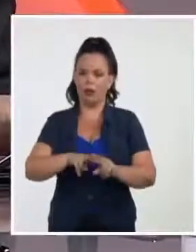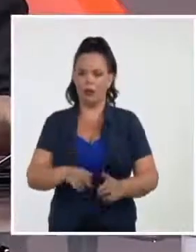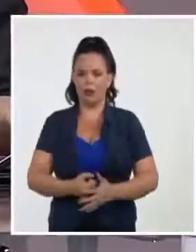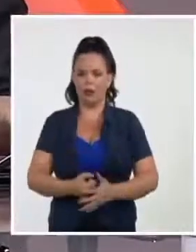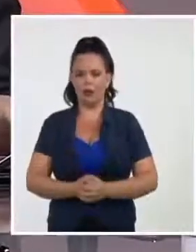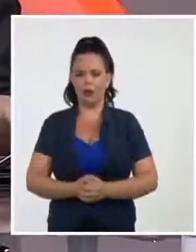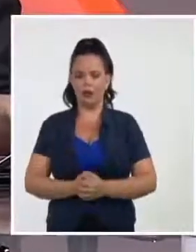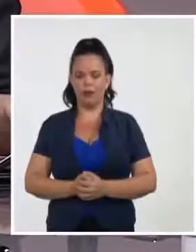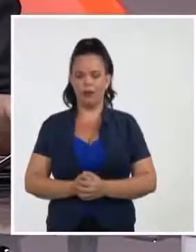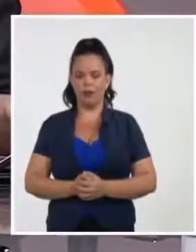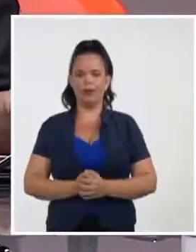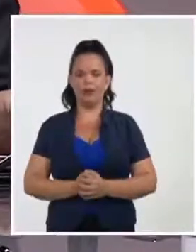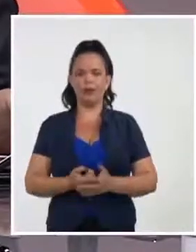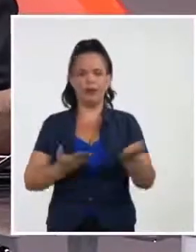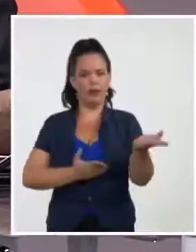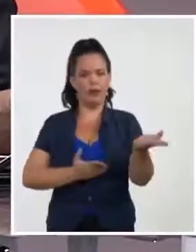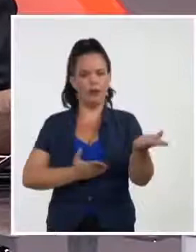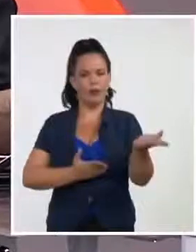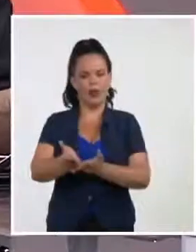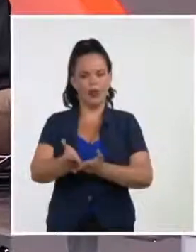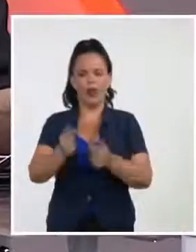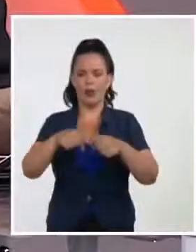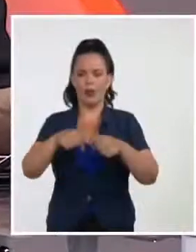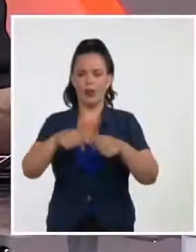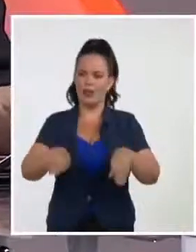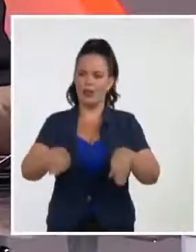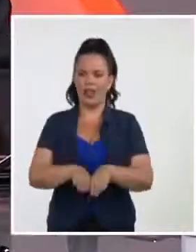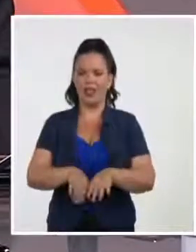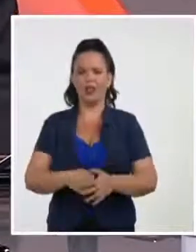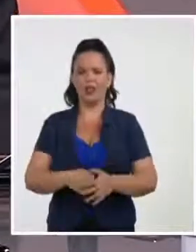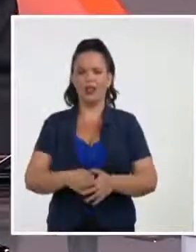que yo los invito a que nos acompañen en nuestra mesa redonda de hoy.